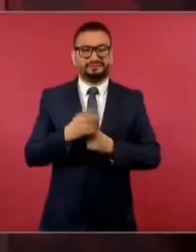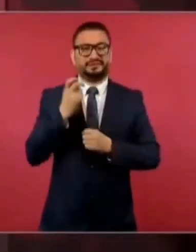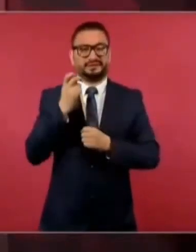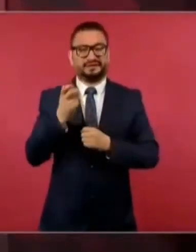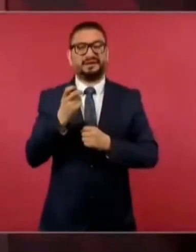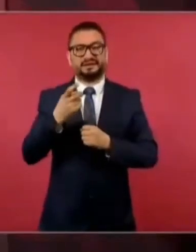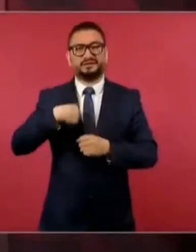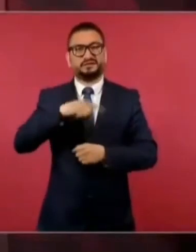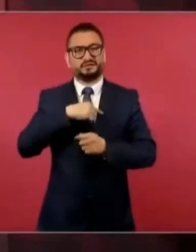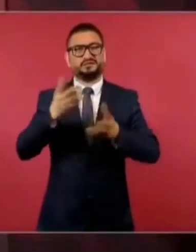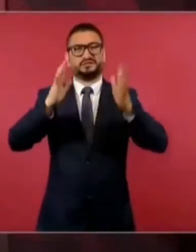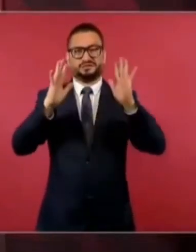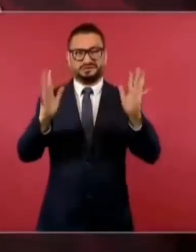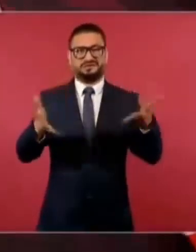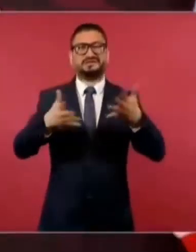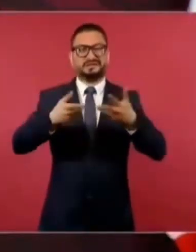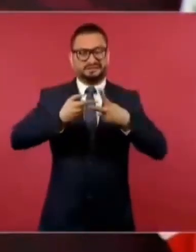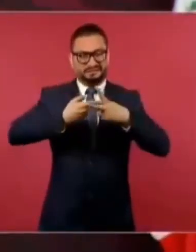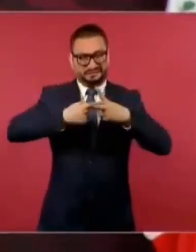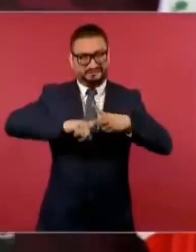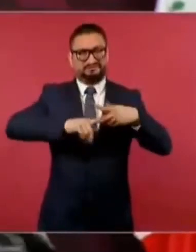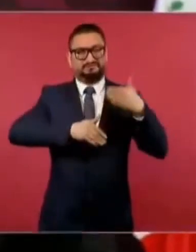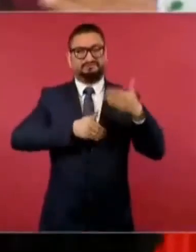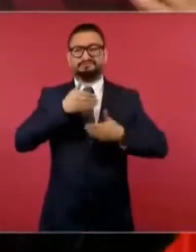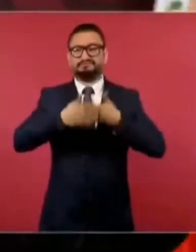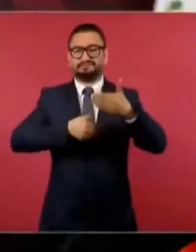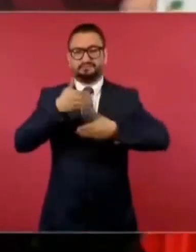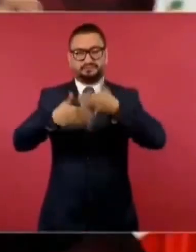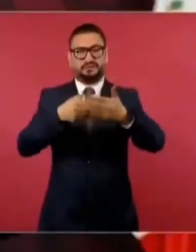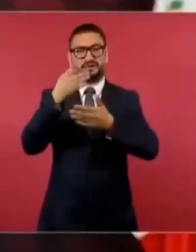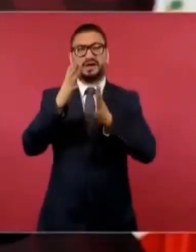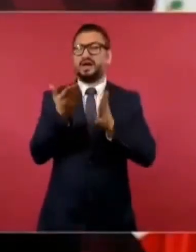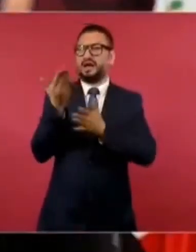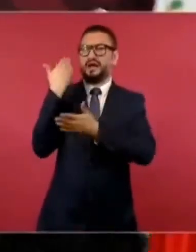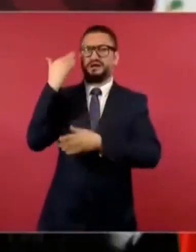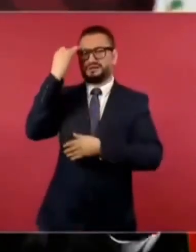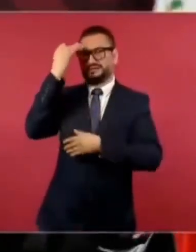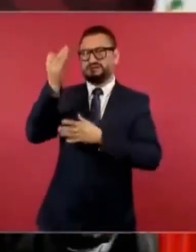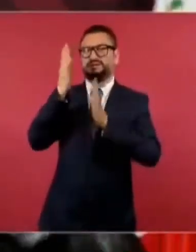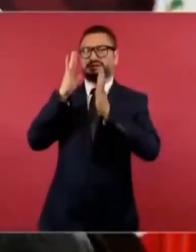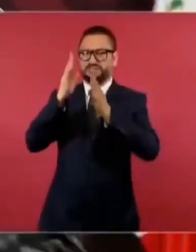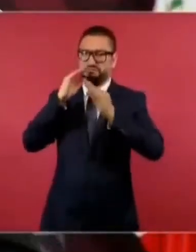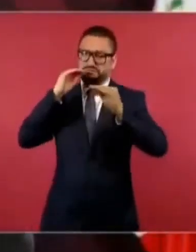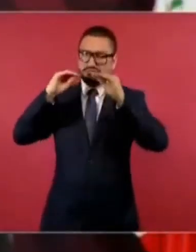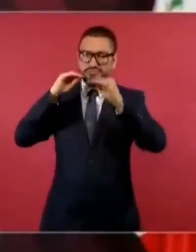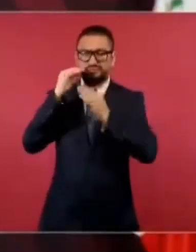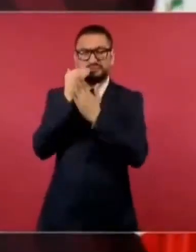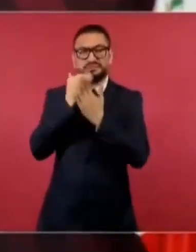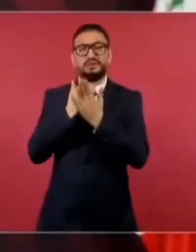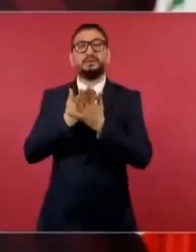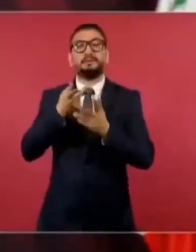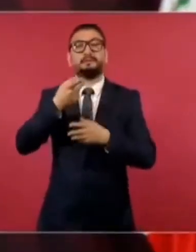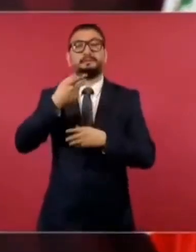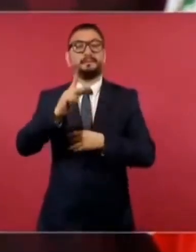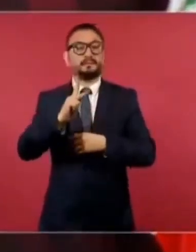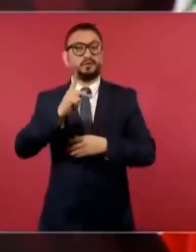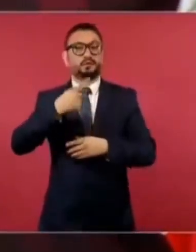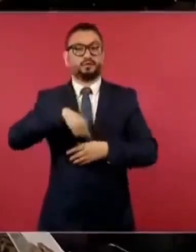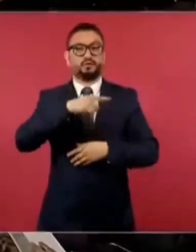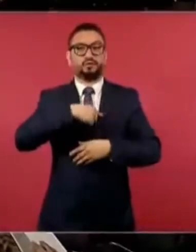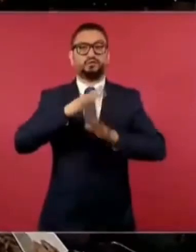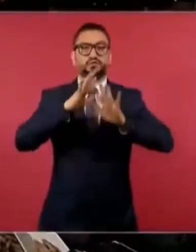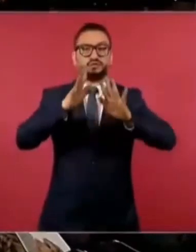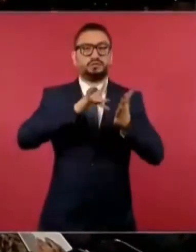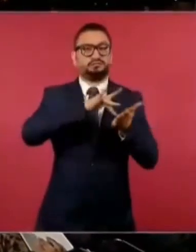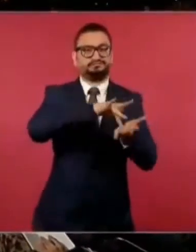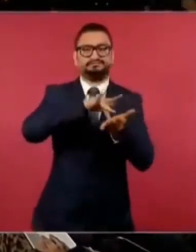Ya comenzamos, llevamos tiempo con esto, pero ya comenzamos entregando